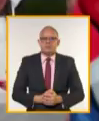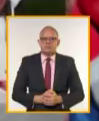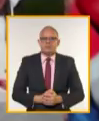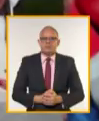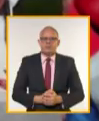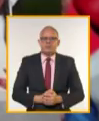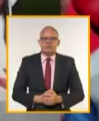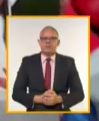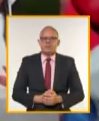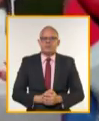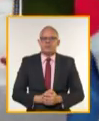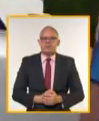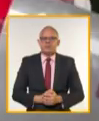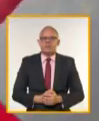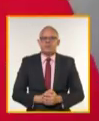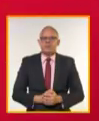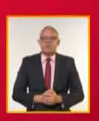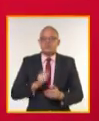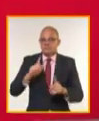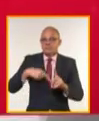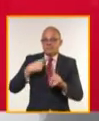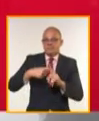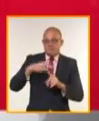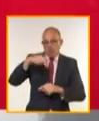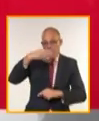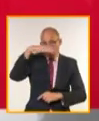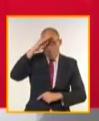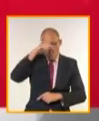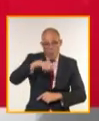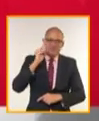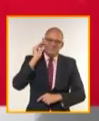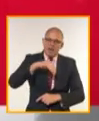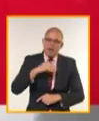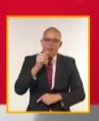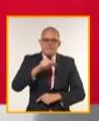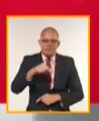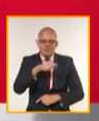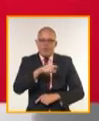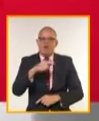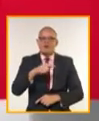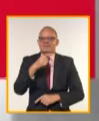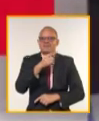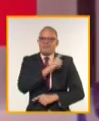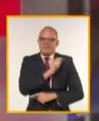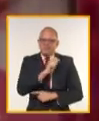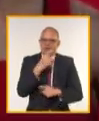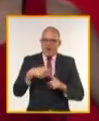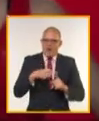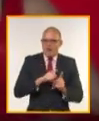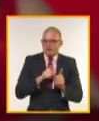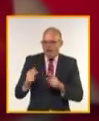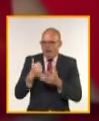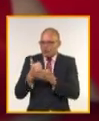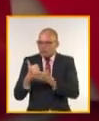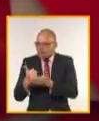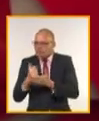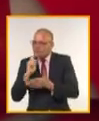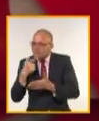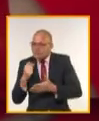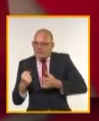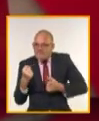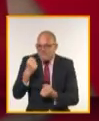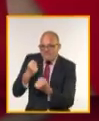Cuba ha brindado asesoramiento y apoyo al desarrollo del boxeo chino, una colaboración que rindió frutos notorios en los Juegos Olímpicos de